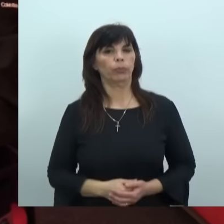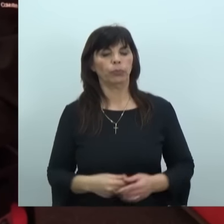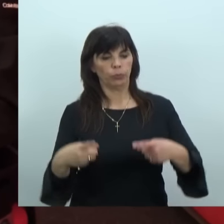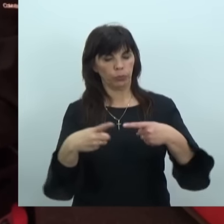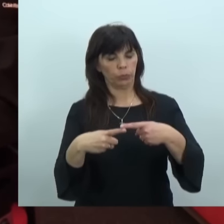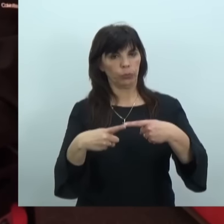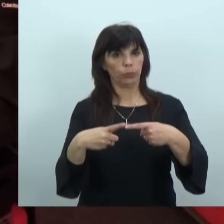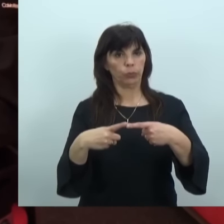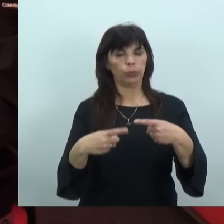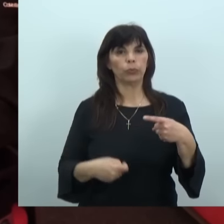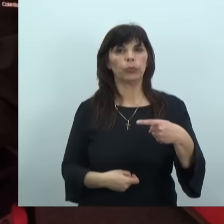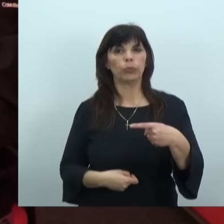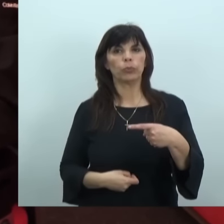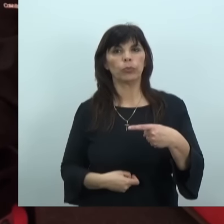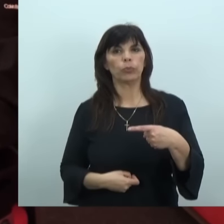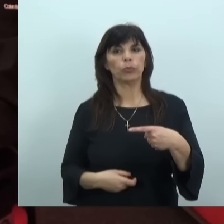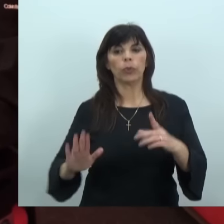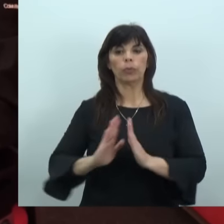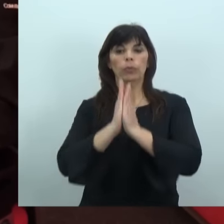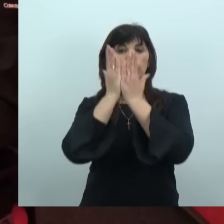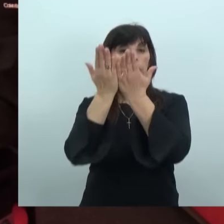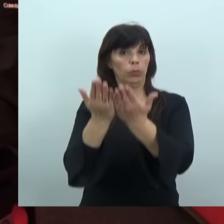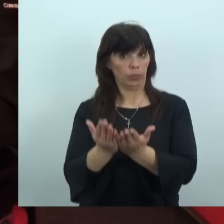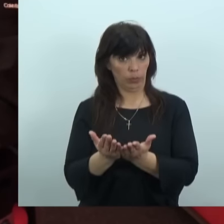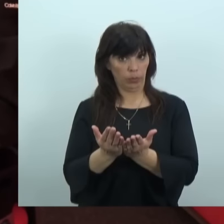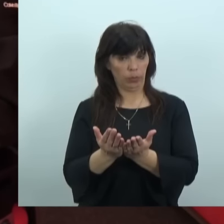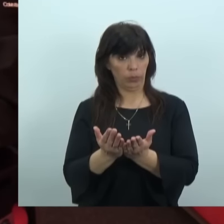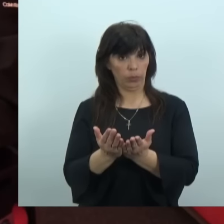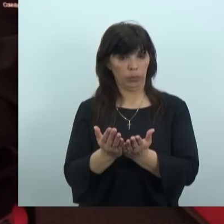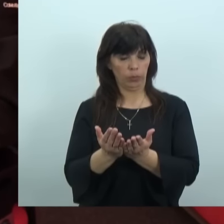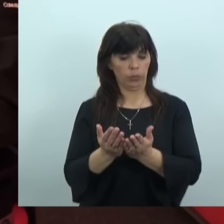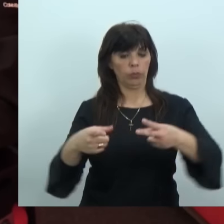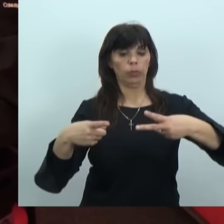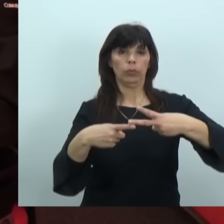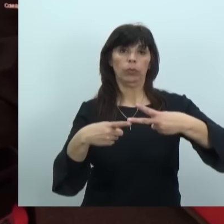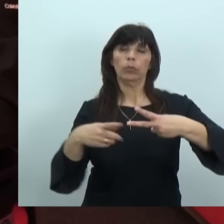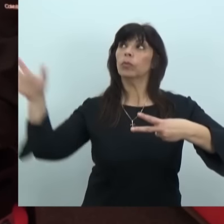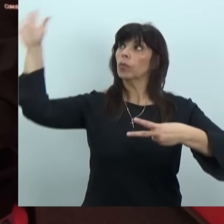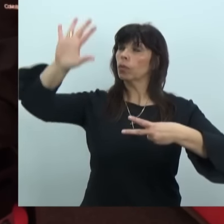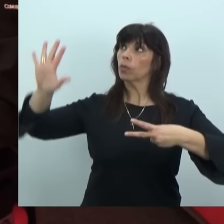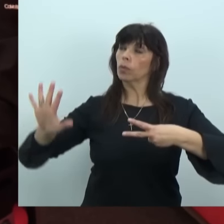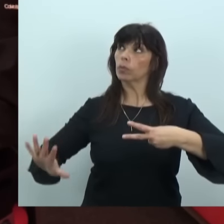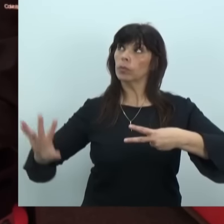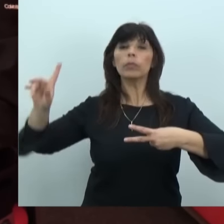Primero, en su palabra. Y el segundo, en su presencia.